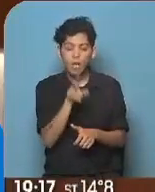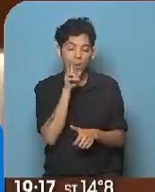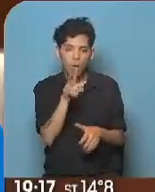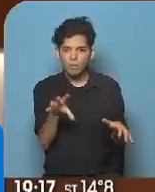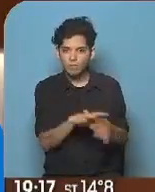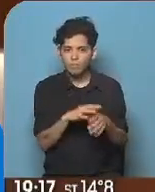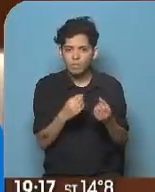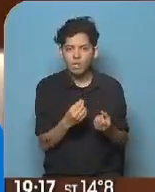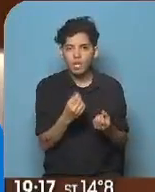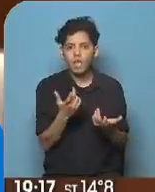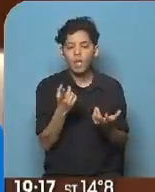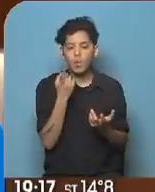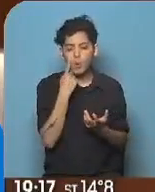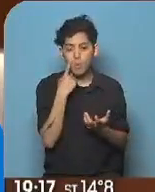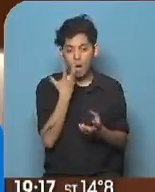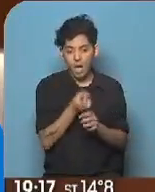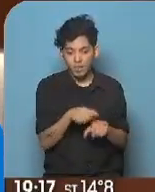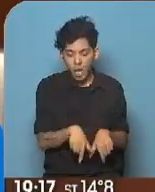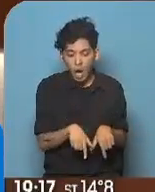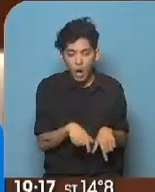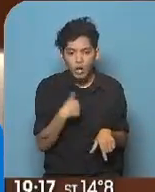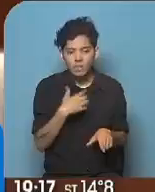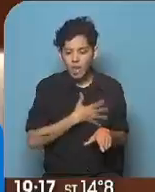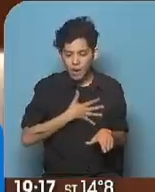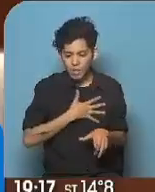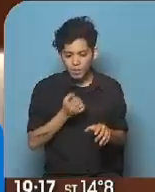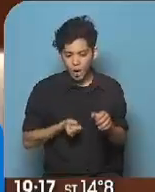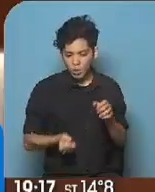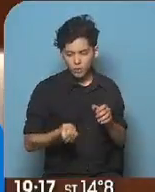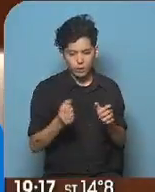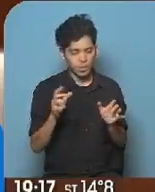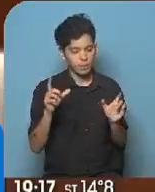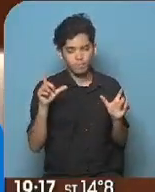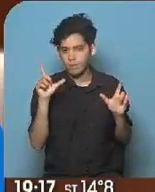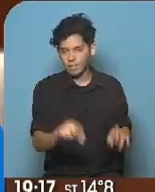lo que se ha vivido hasta ahora se siente como un ajuste brutal